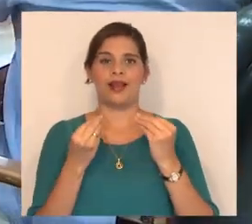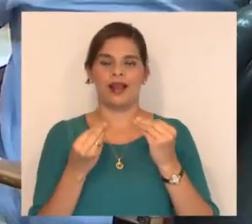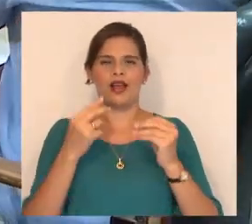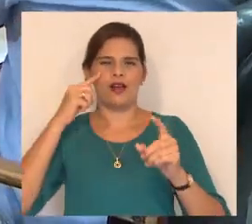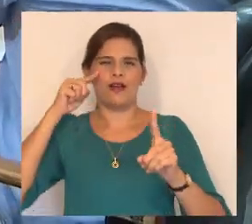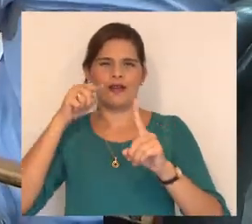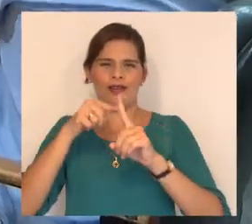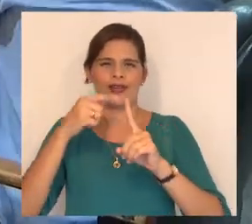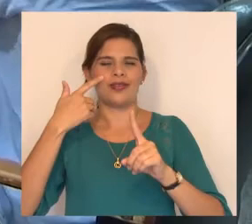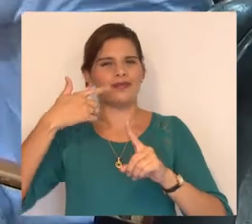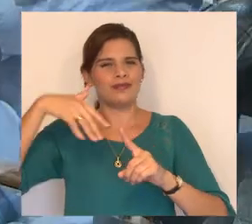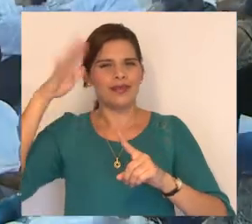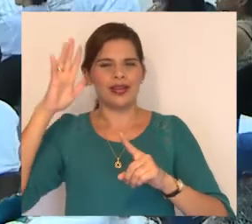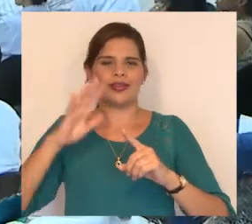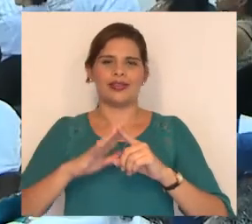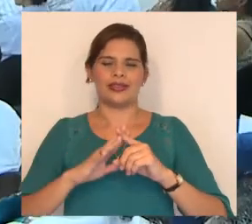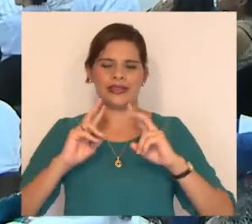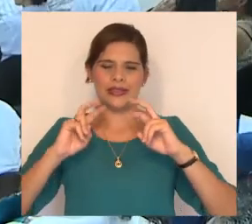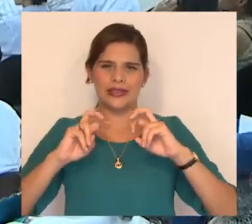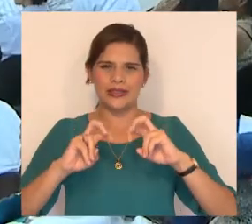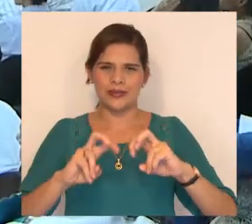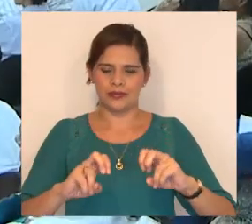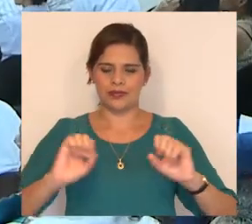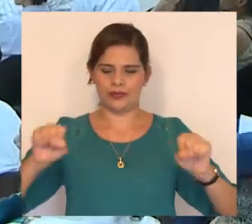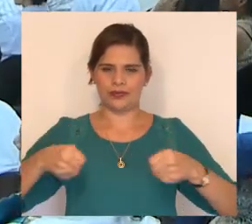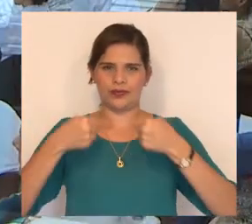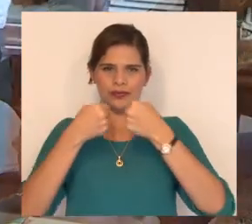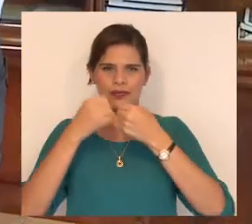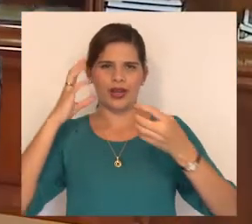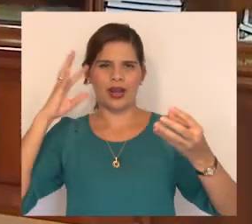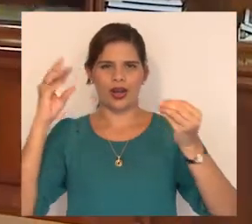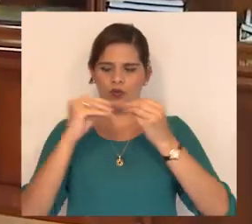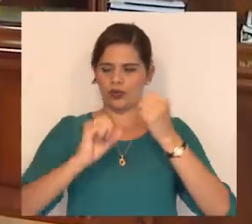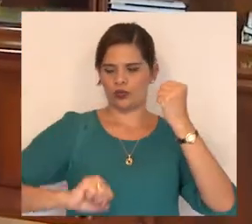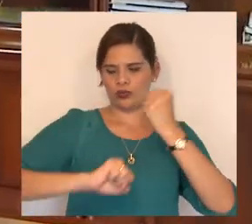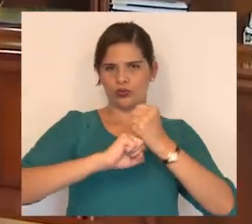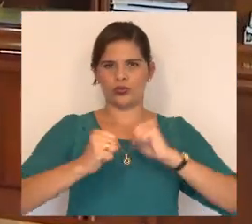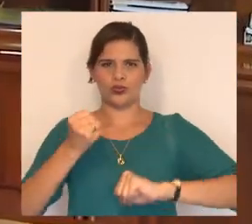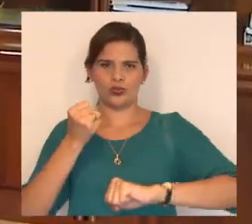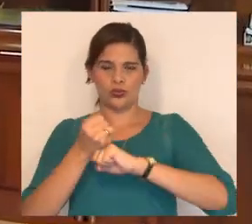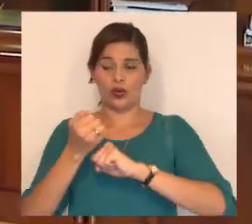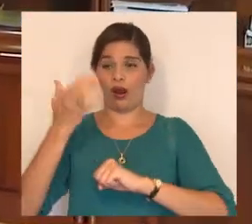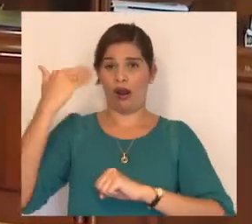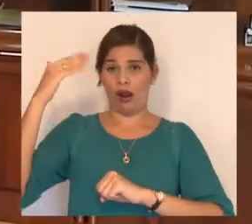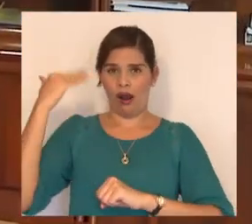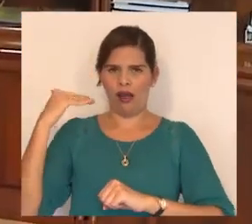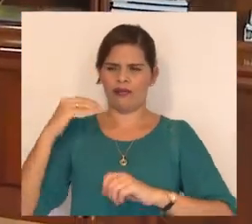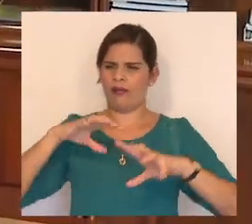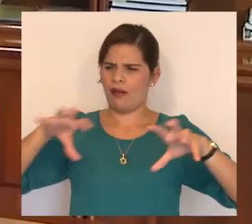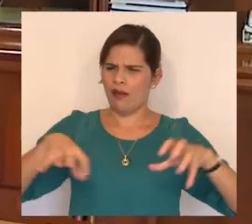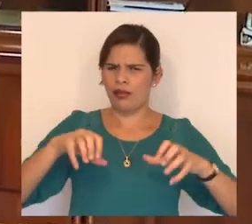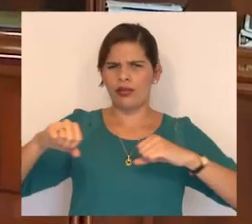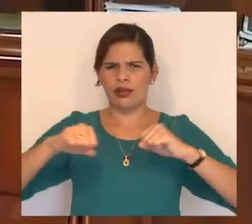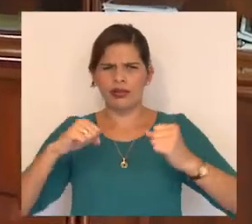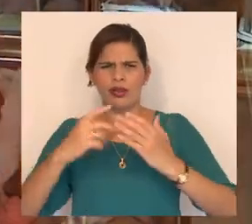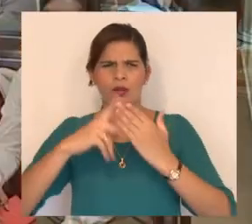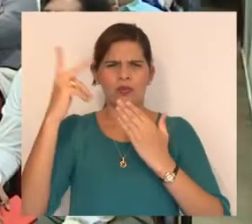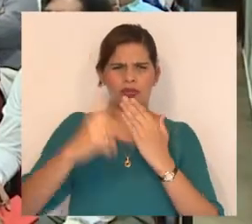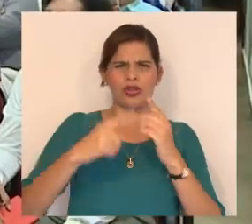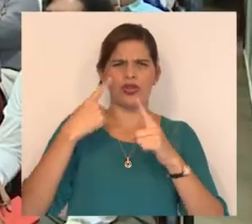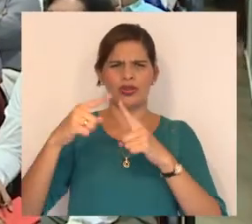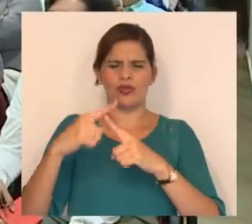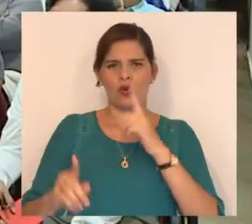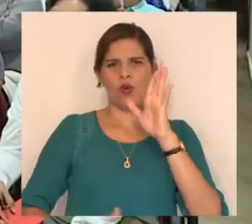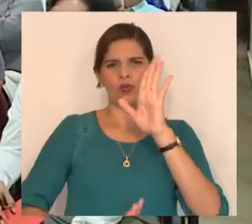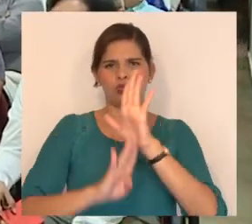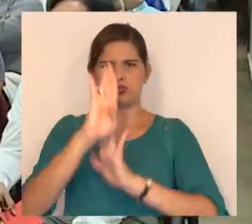Naturales refuerza los vínculos entre ambas entidades establecidas oficialmente en abril pasado, cuando a través de un convenio de cooperación